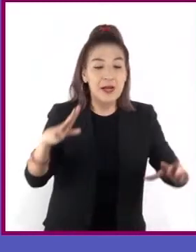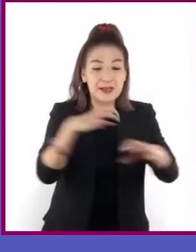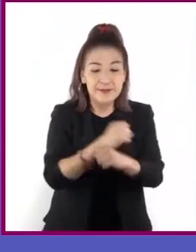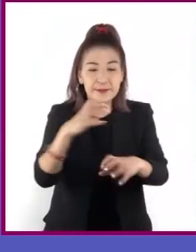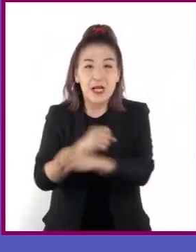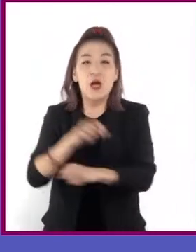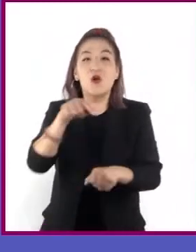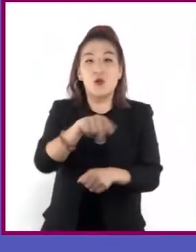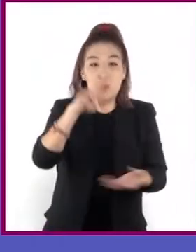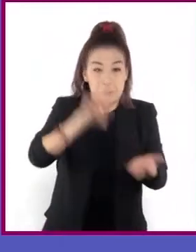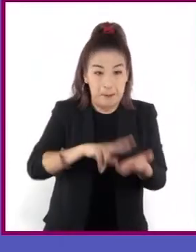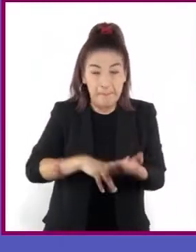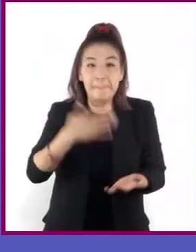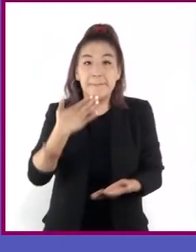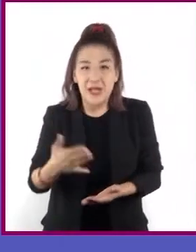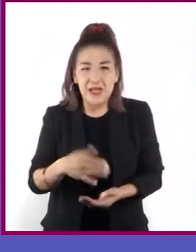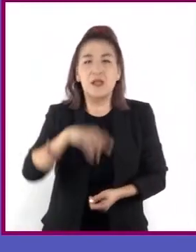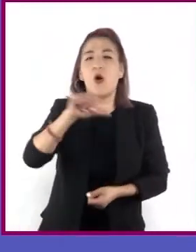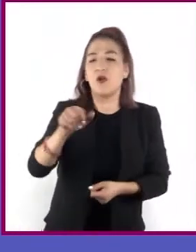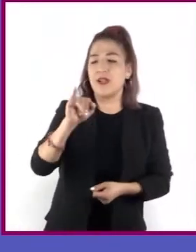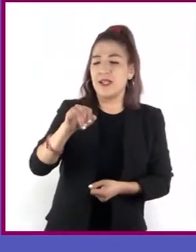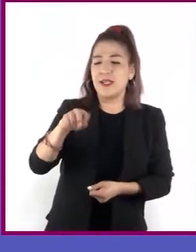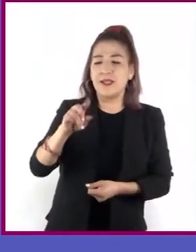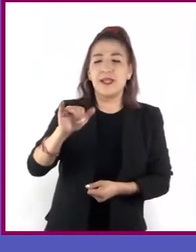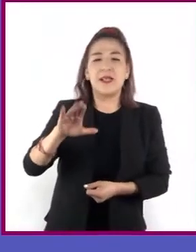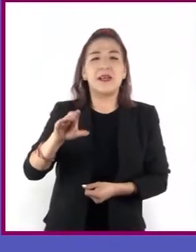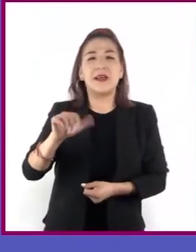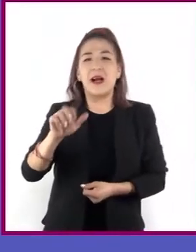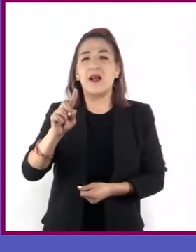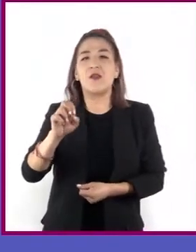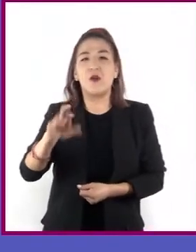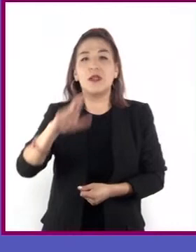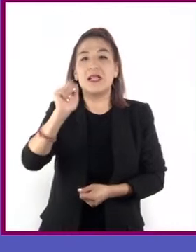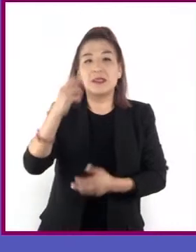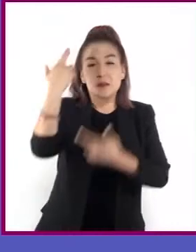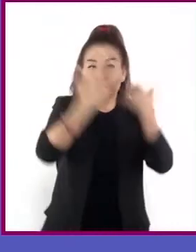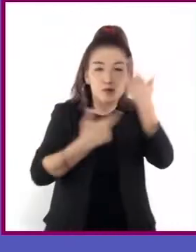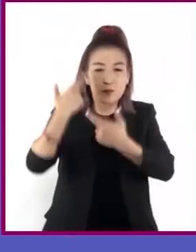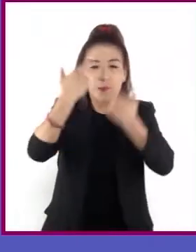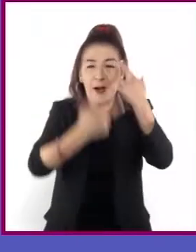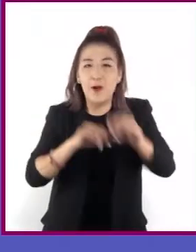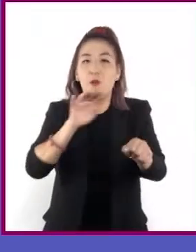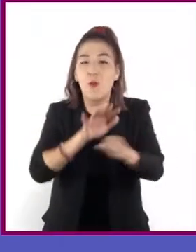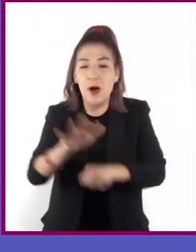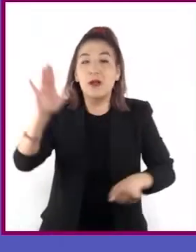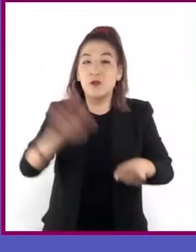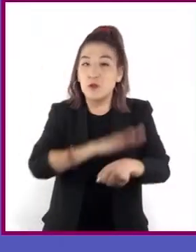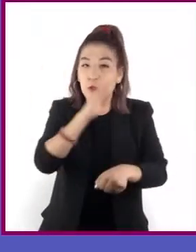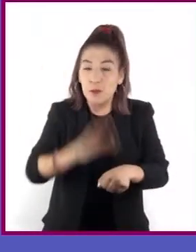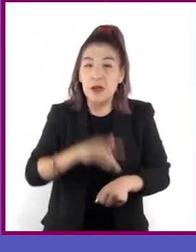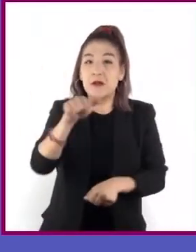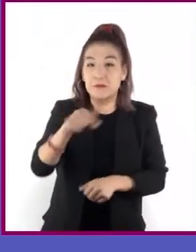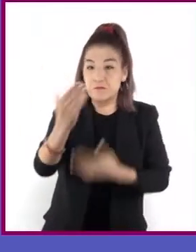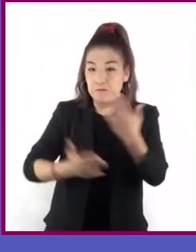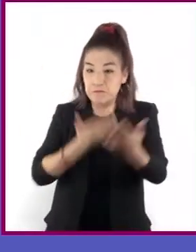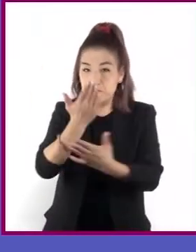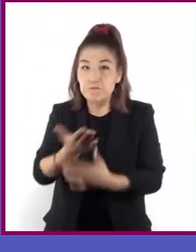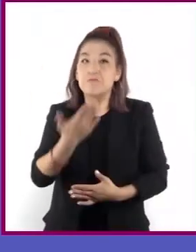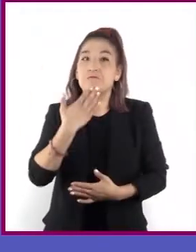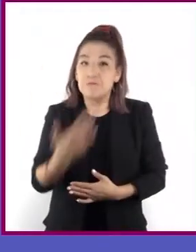evaluar, mientras que los indicadores son los rasgos que nos permiten ir observando si se cumple con lo